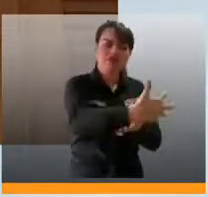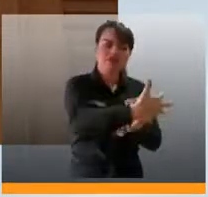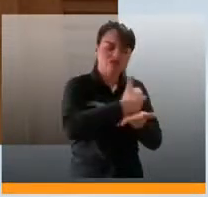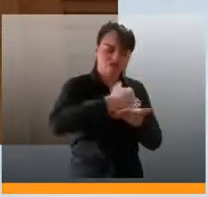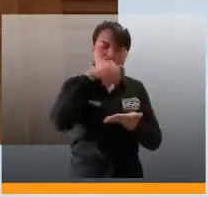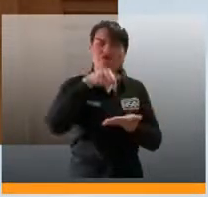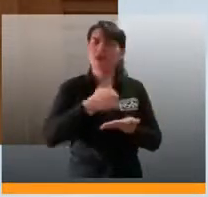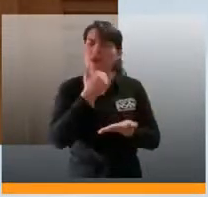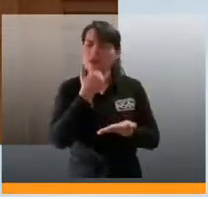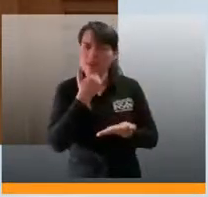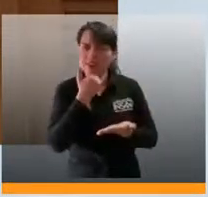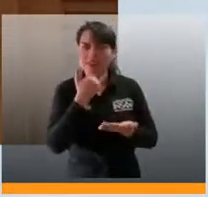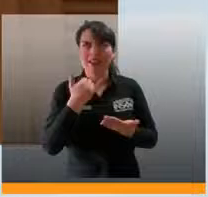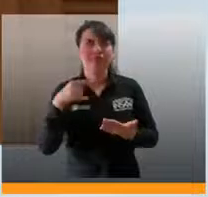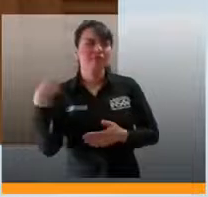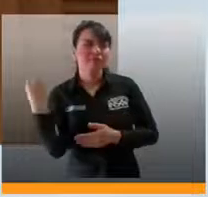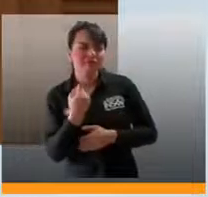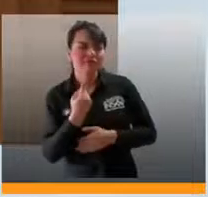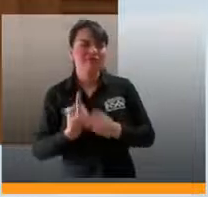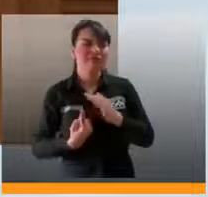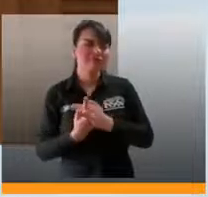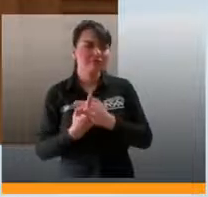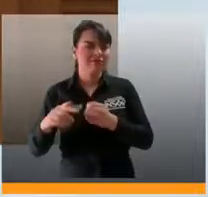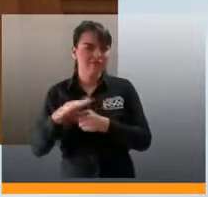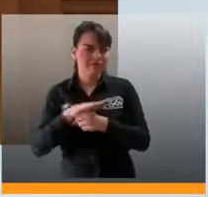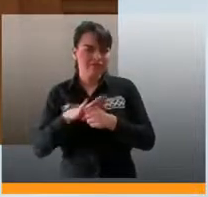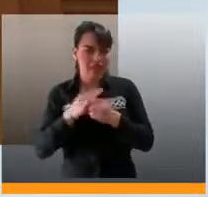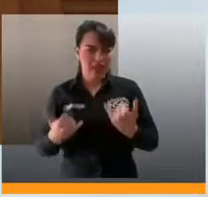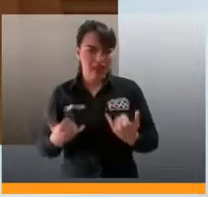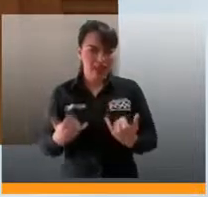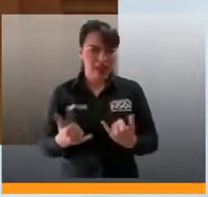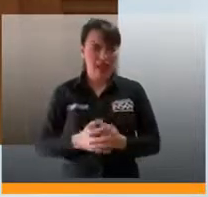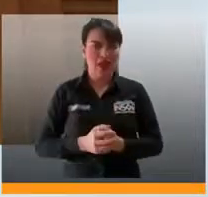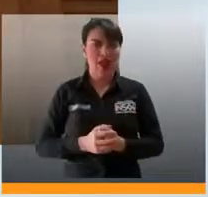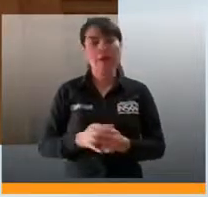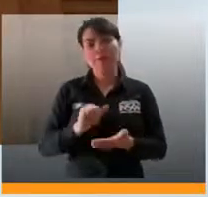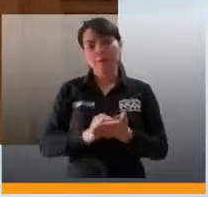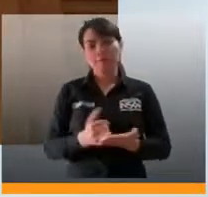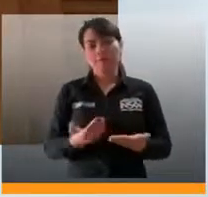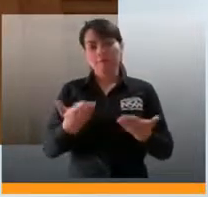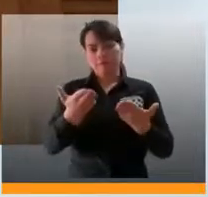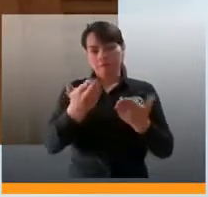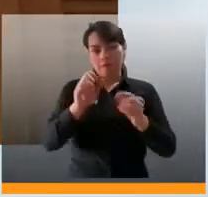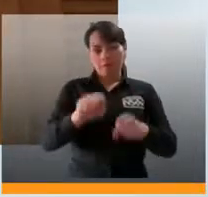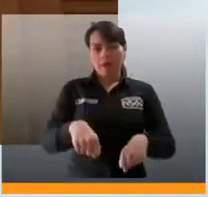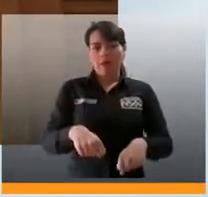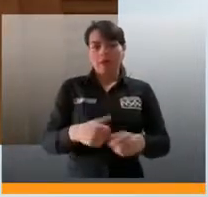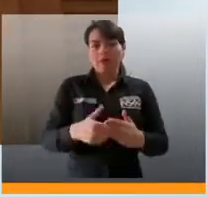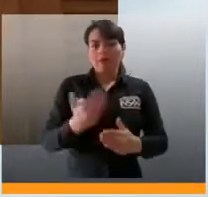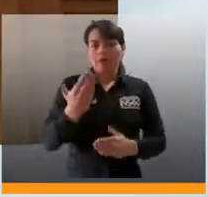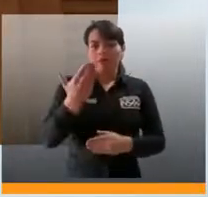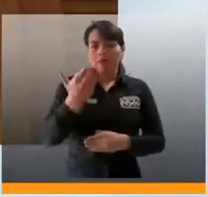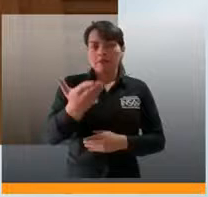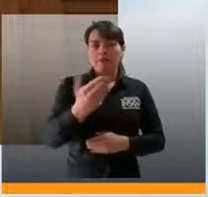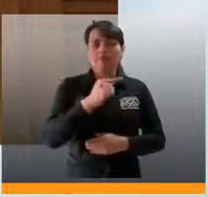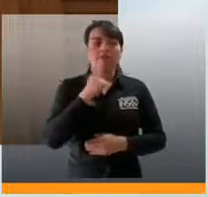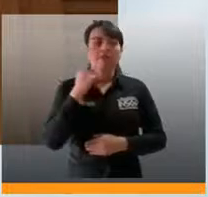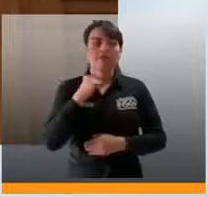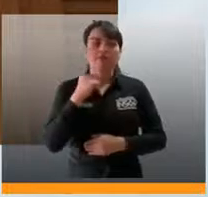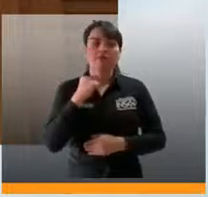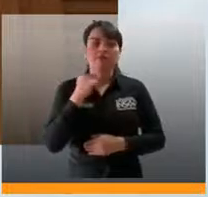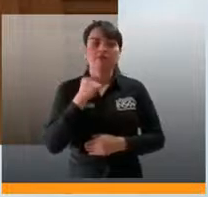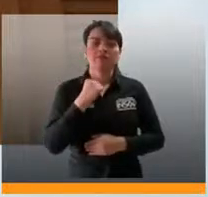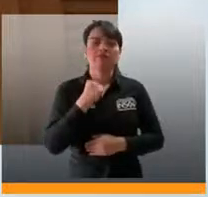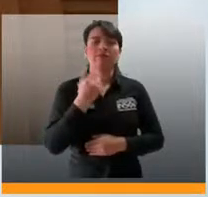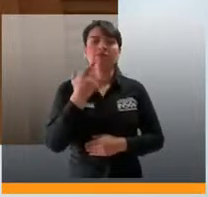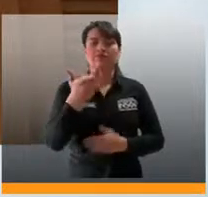actual. Así que, pues si quieren, arranquemos entonces por el padre Jorge Humberto Peláez,